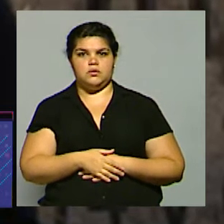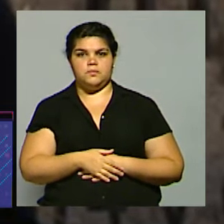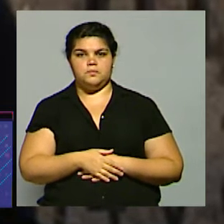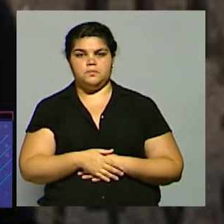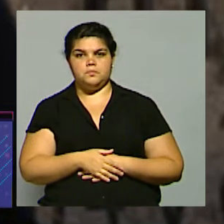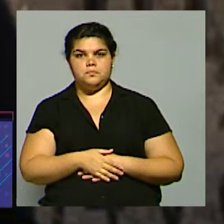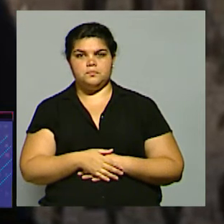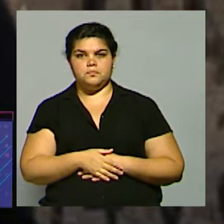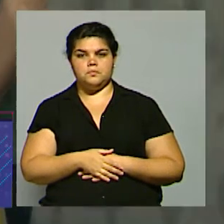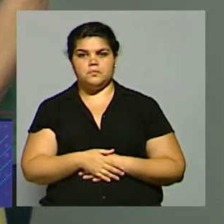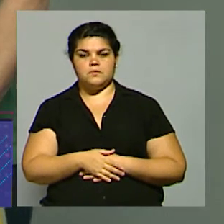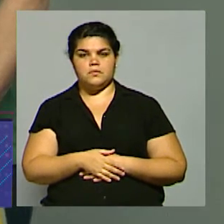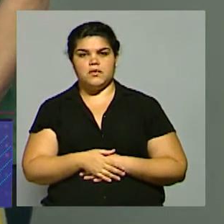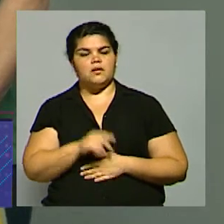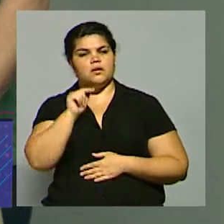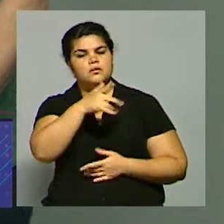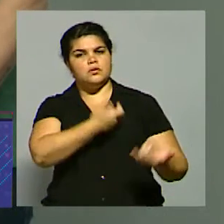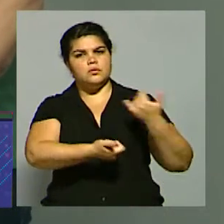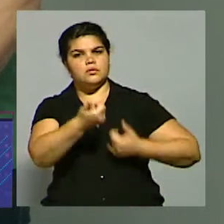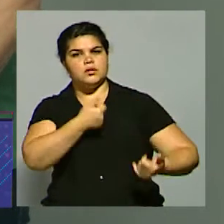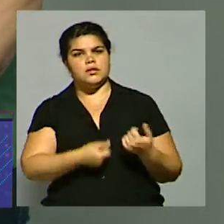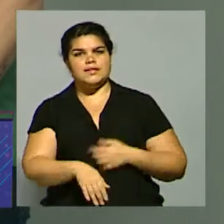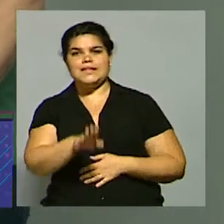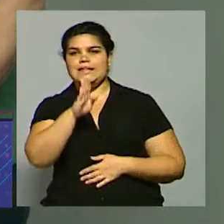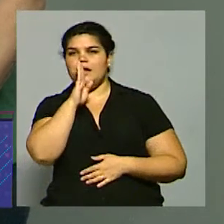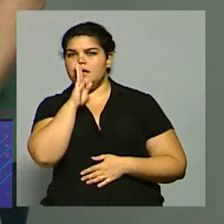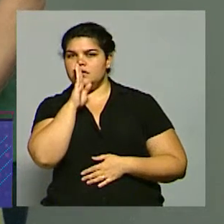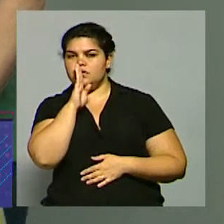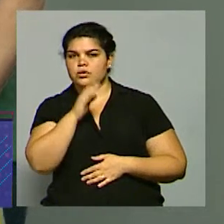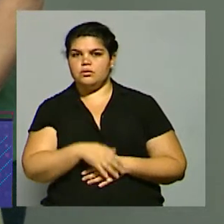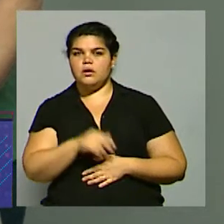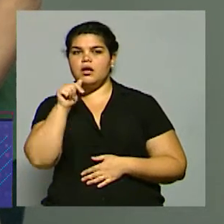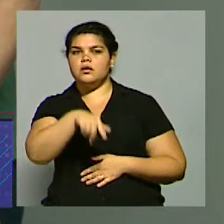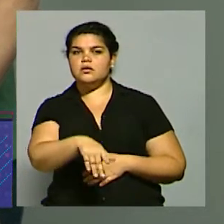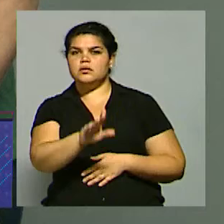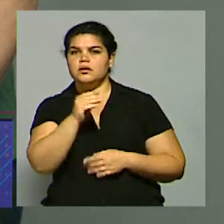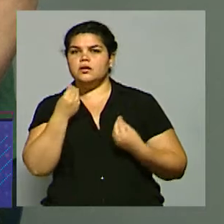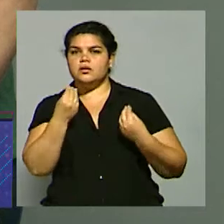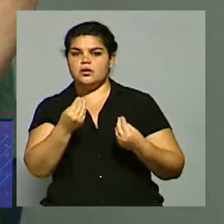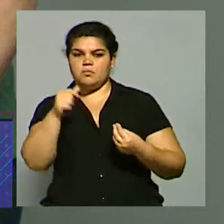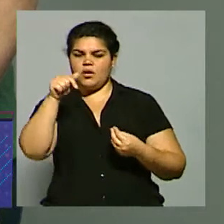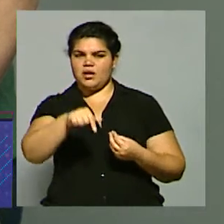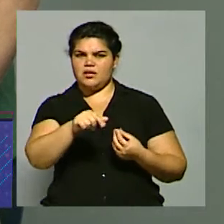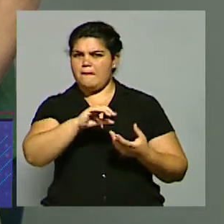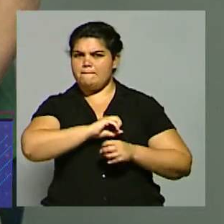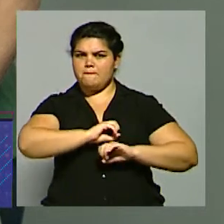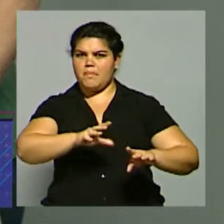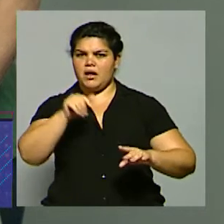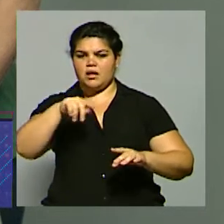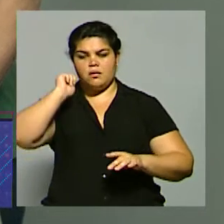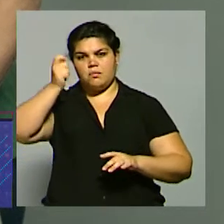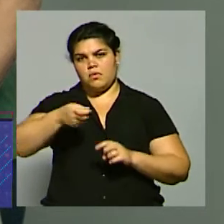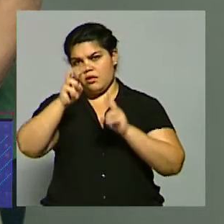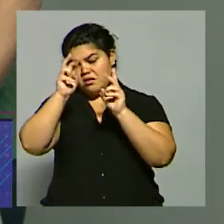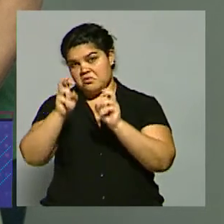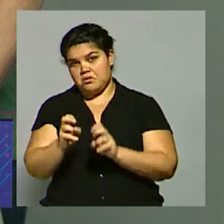parece. Ángela, te escuchaba decir la palabra silencio. ¿Ese es el principal enemigo en causas como estas?